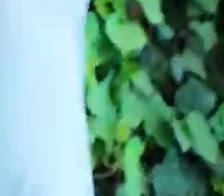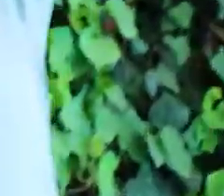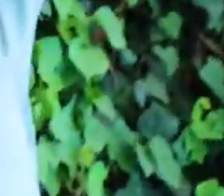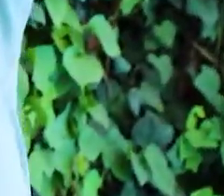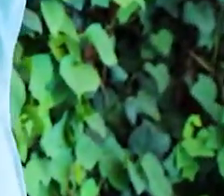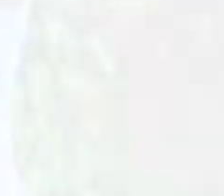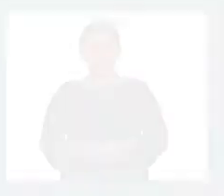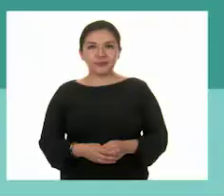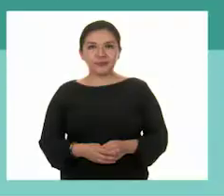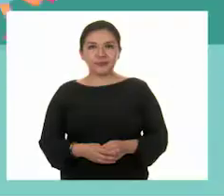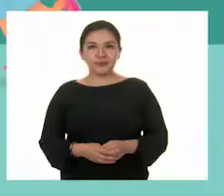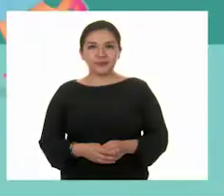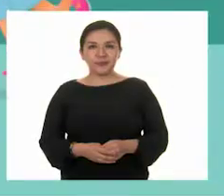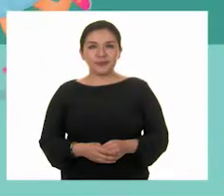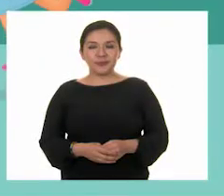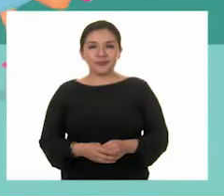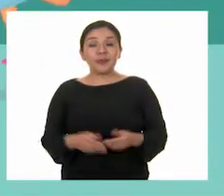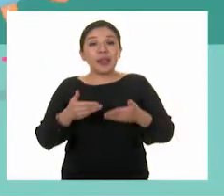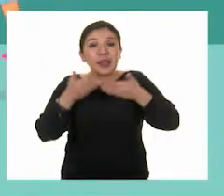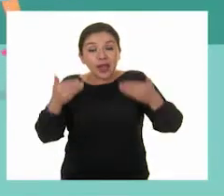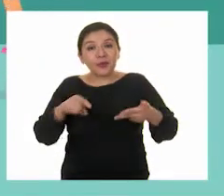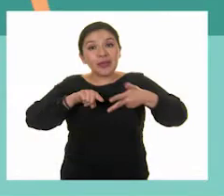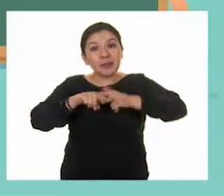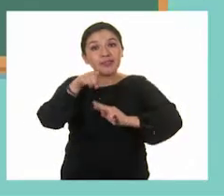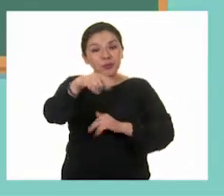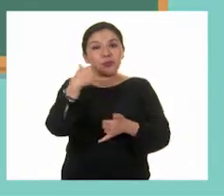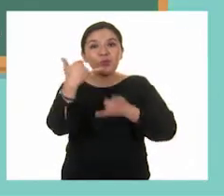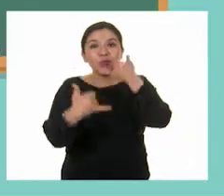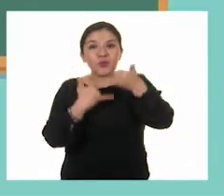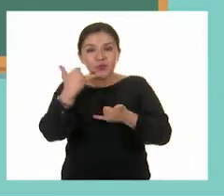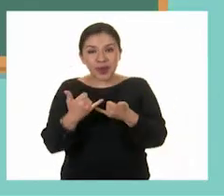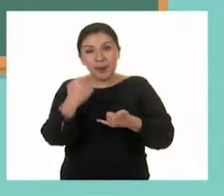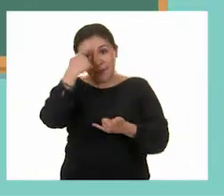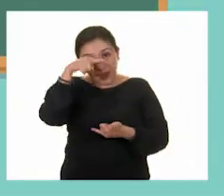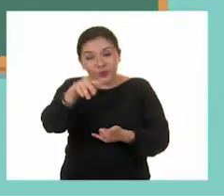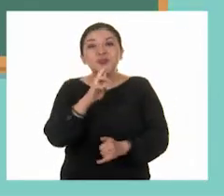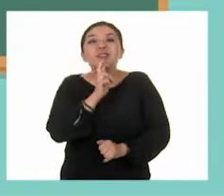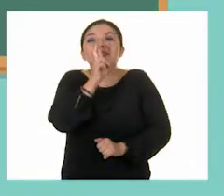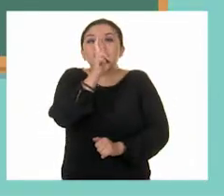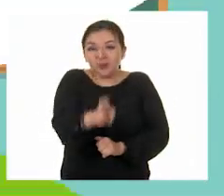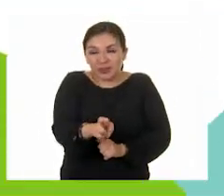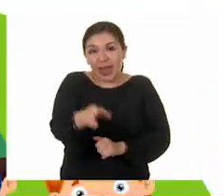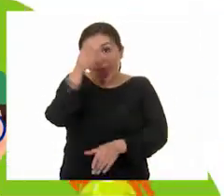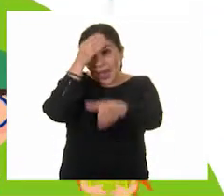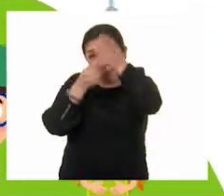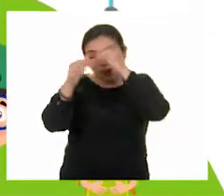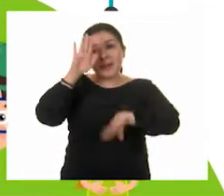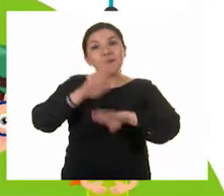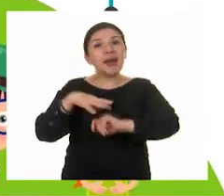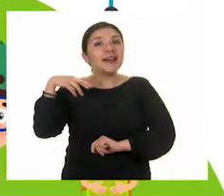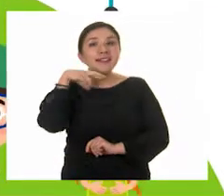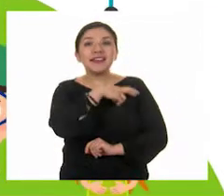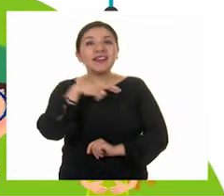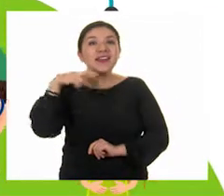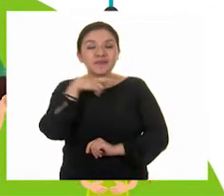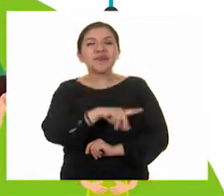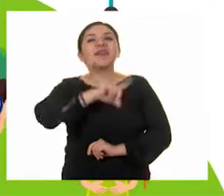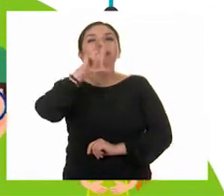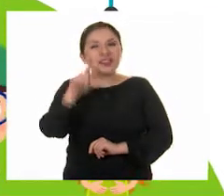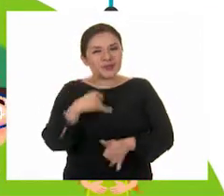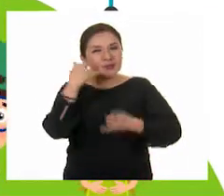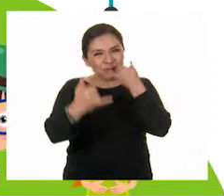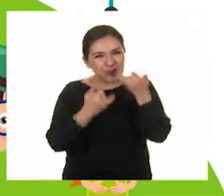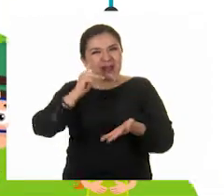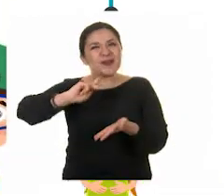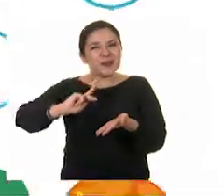¿Ah? Momento de jugar, tiempo de contestar. Aprende rápido y vuelve